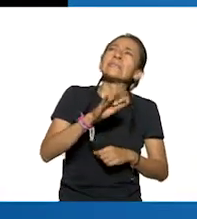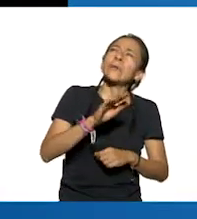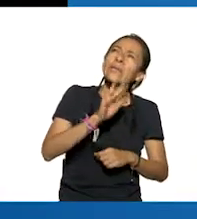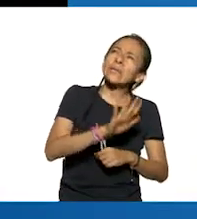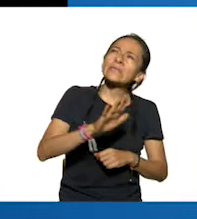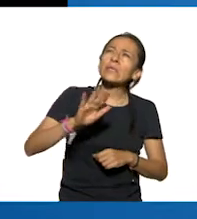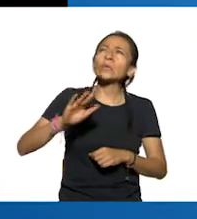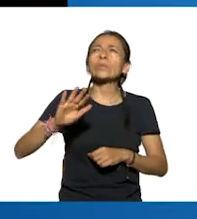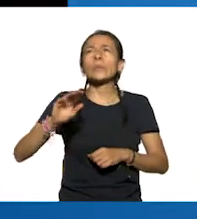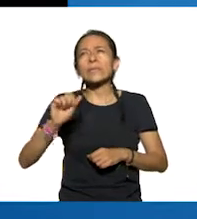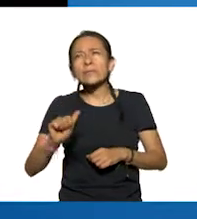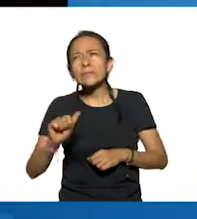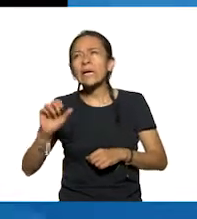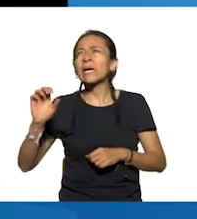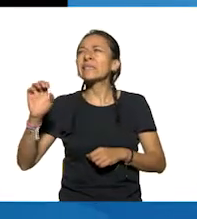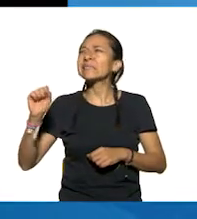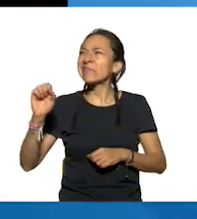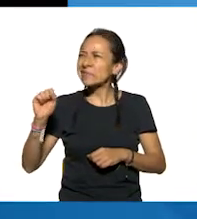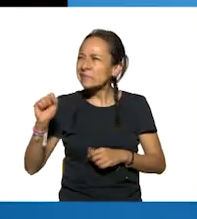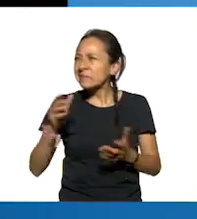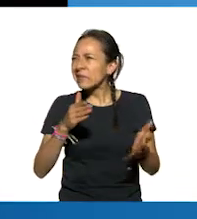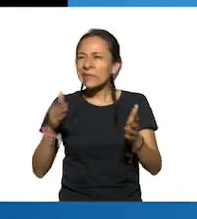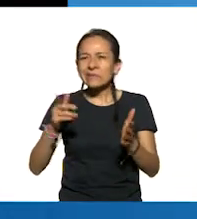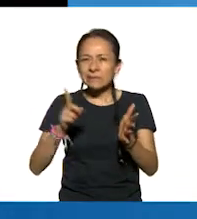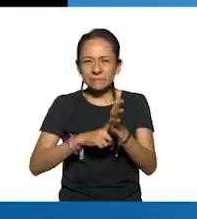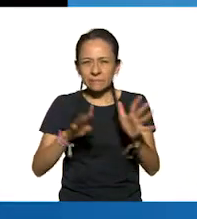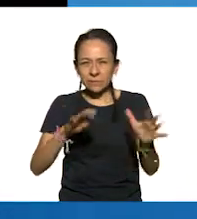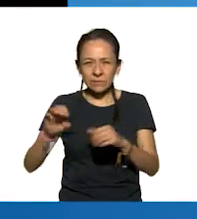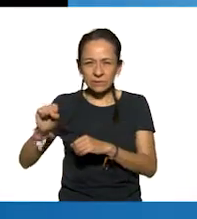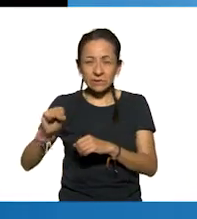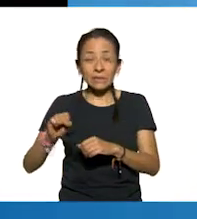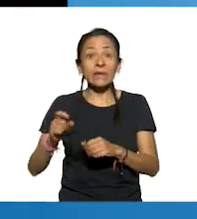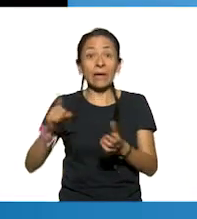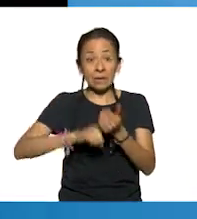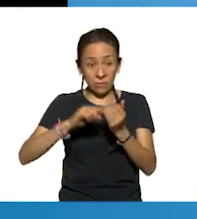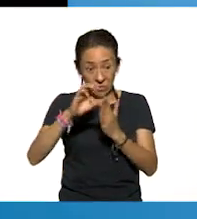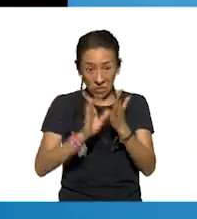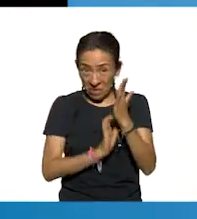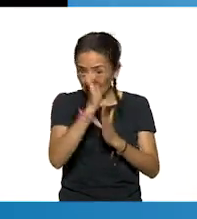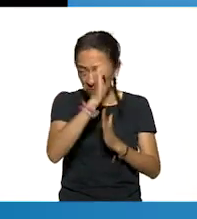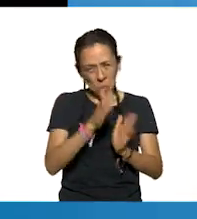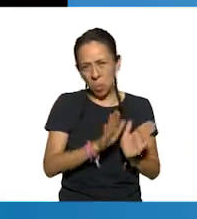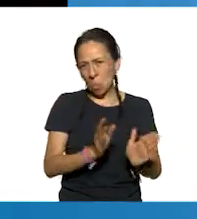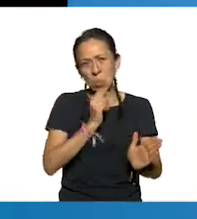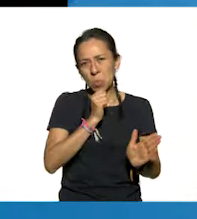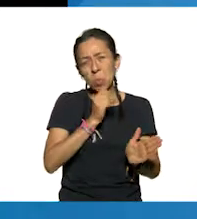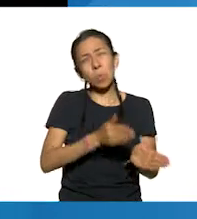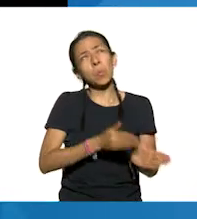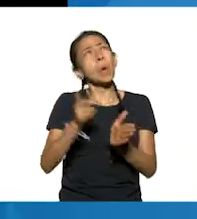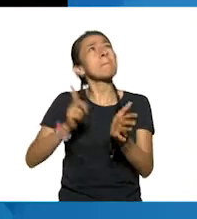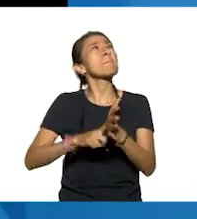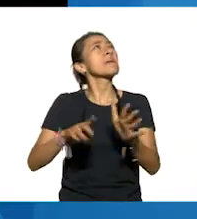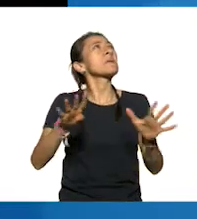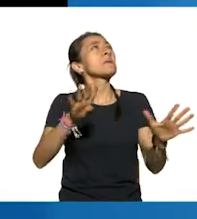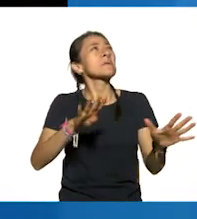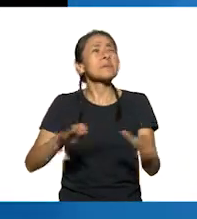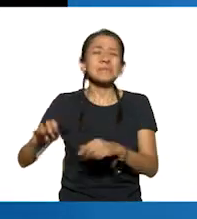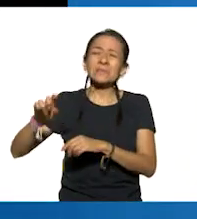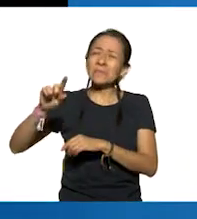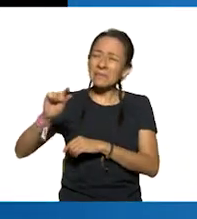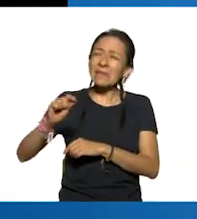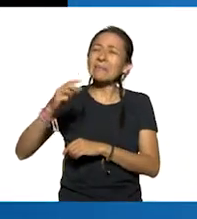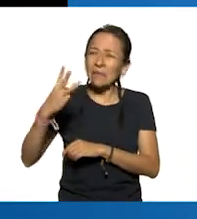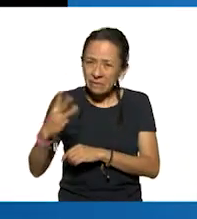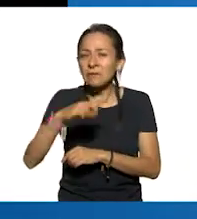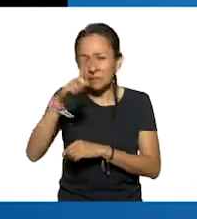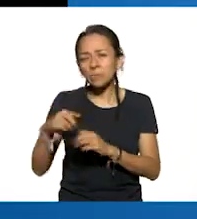de 60. Y no se incorporan a la Constitución hasta mucho tiempo después, hasta 73. Y bueno,